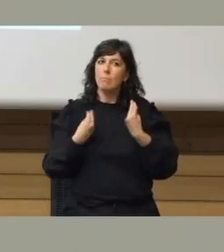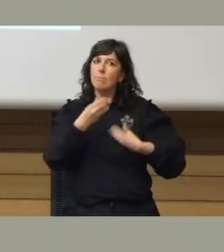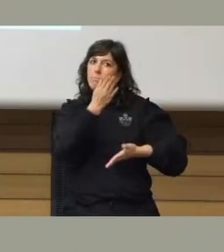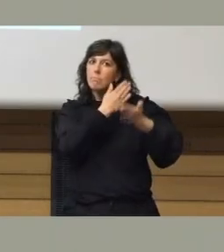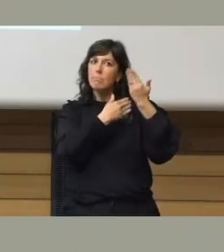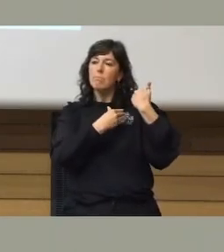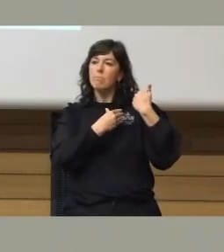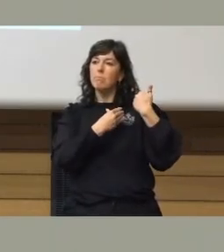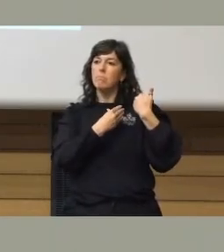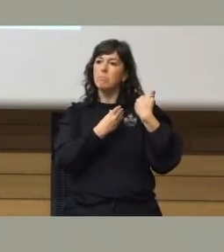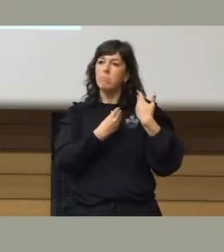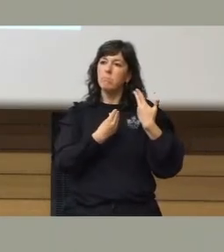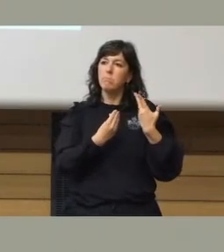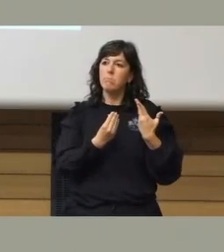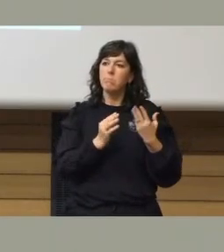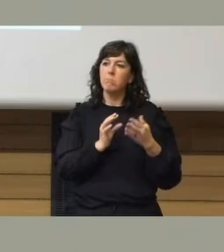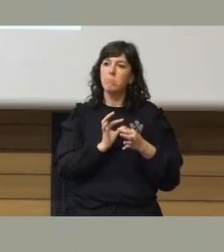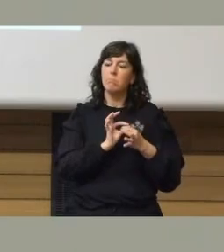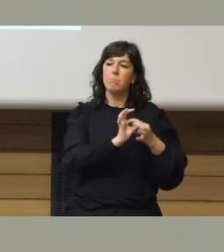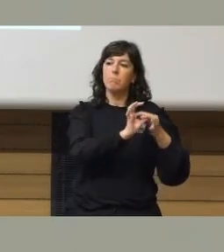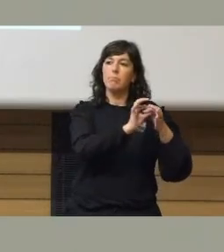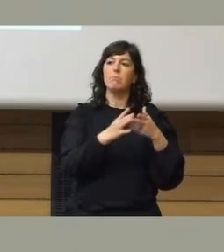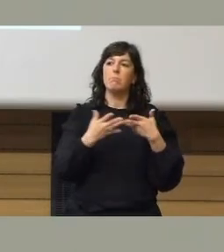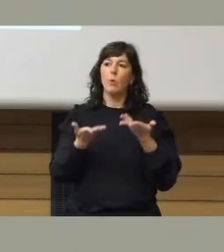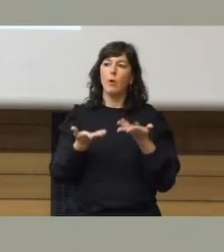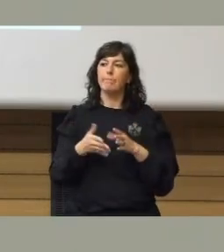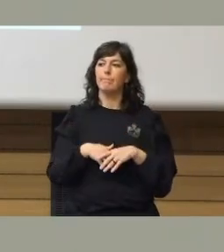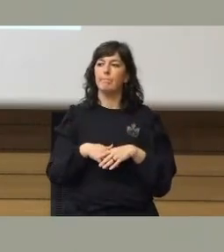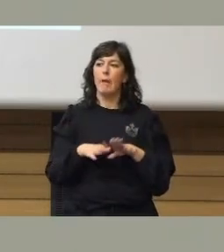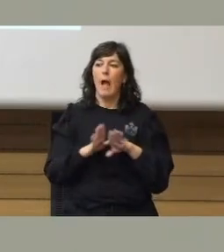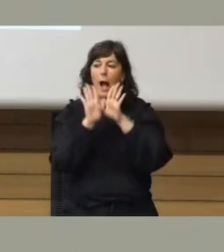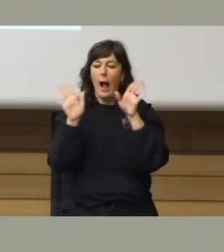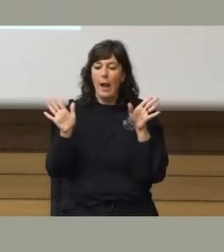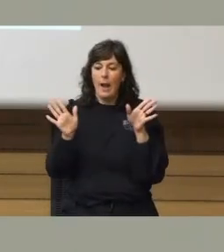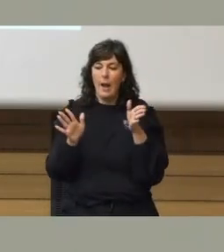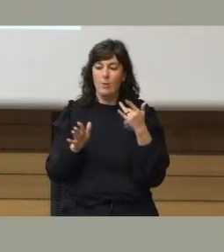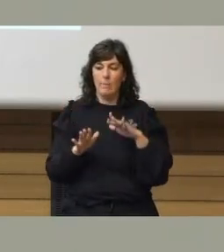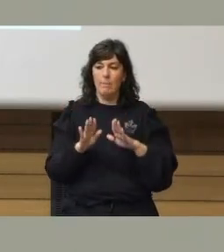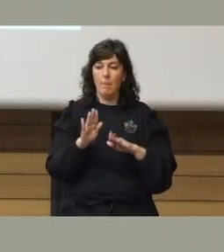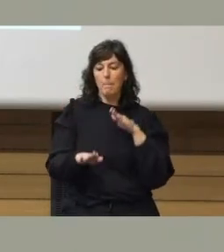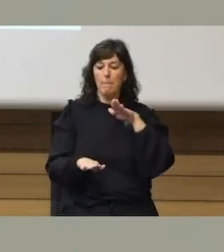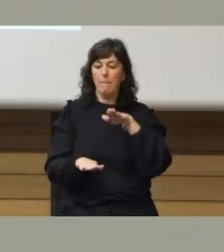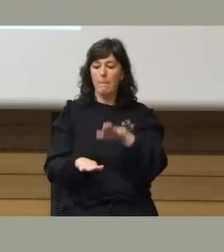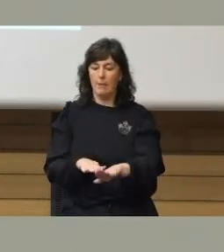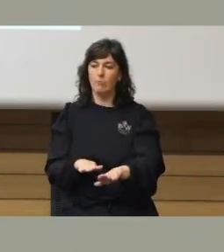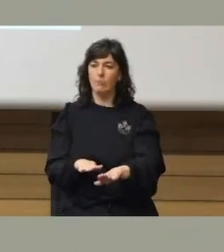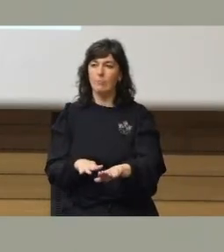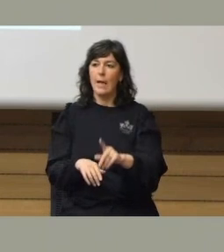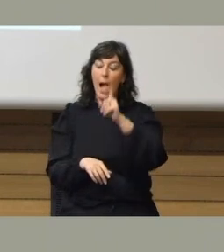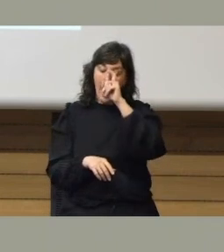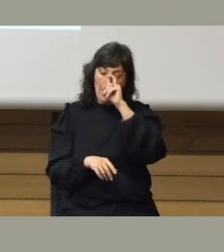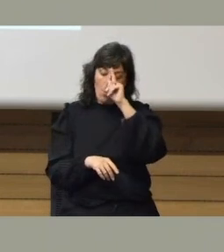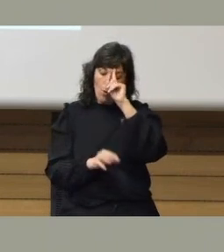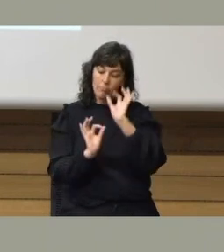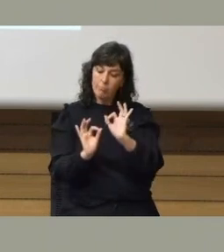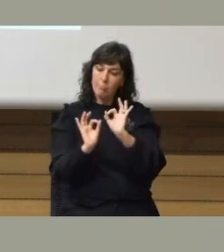¿Vale? ¿Lo tenéis más o menos claro? Vamos a hacer un segundo paso. Ese recuerdo, esa vivencia que habéis